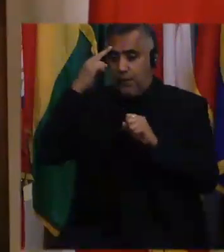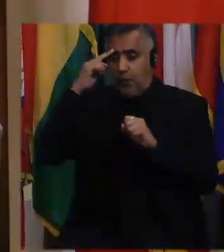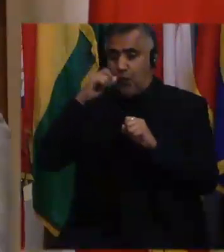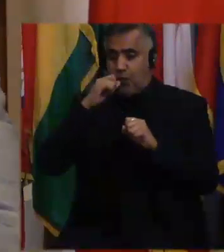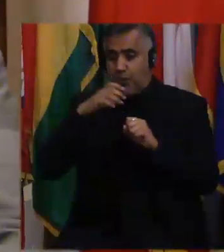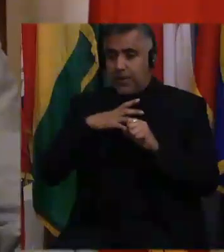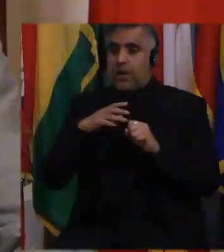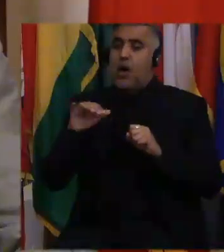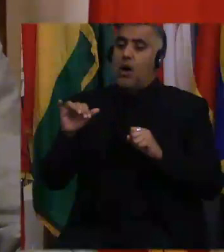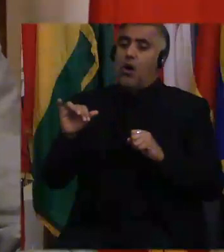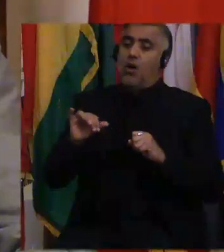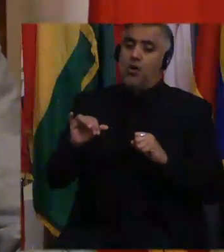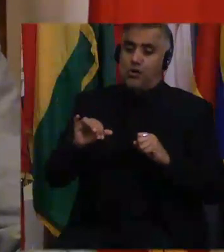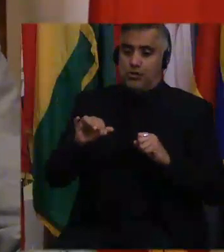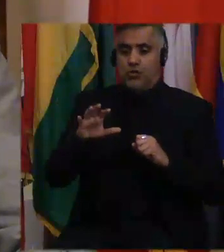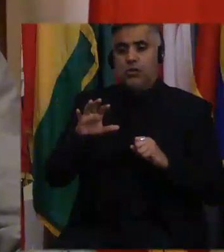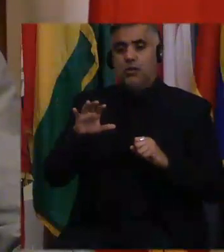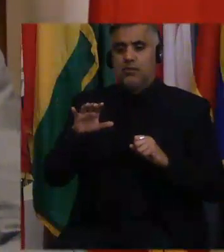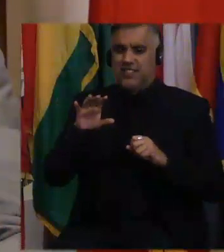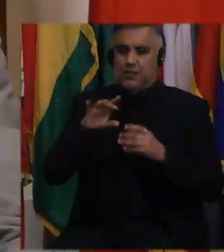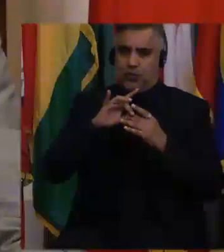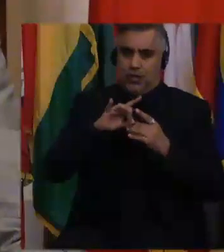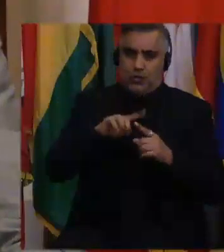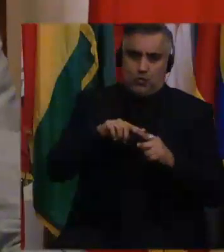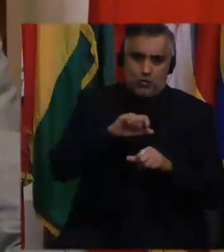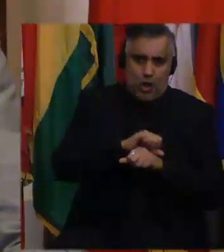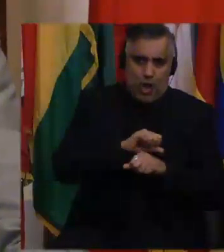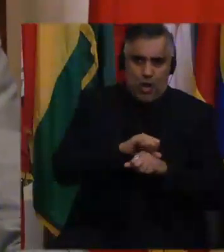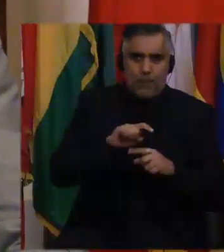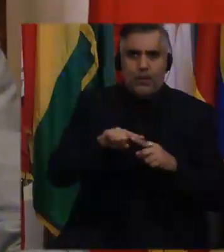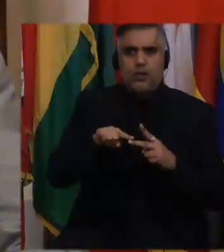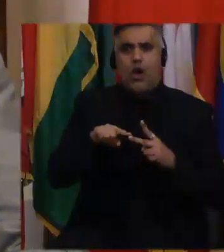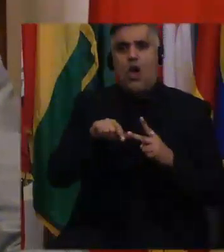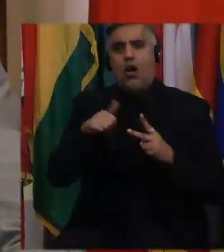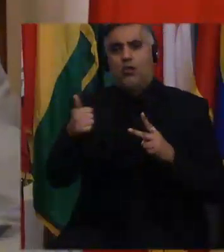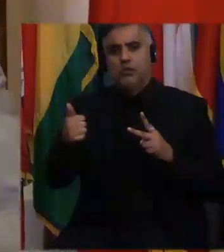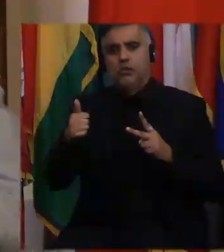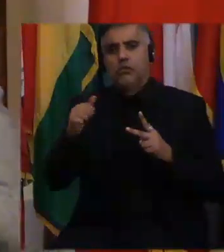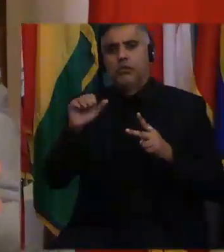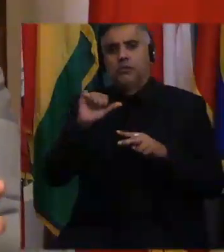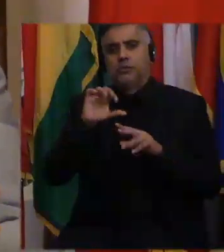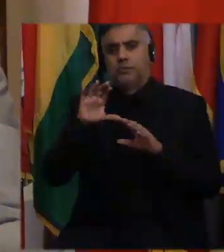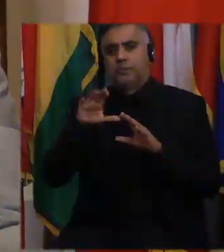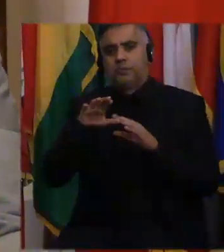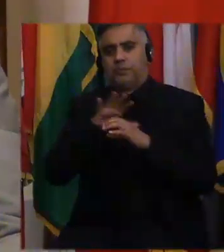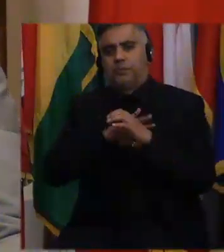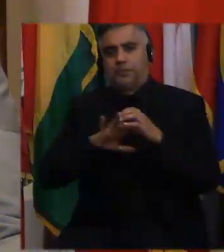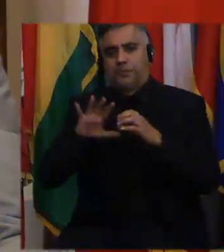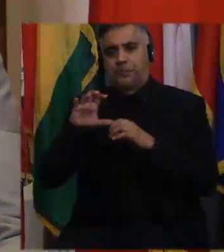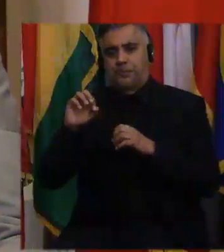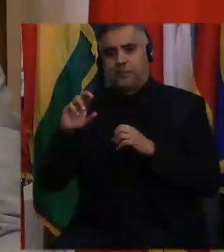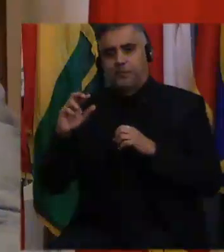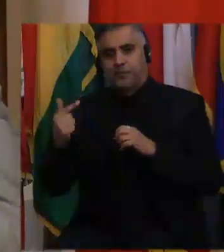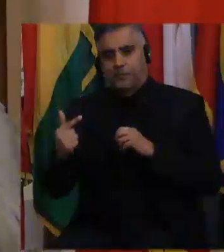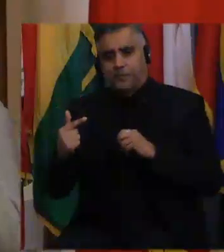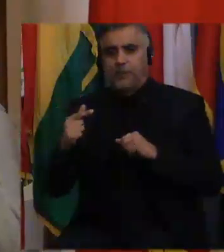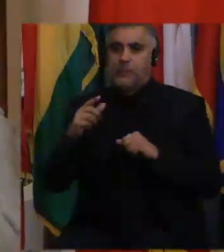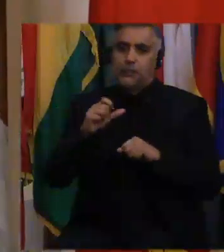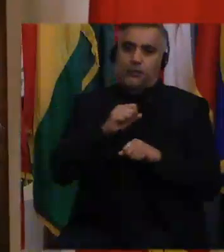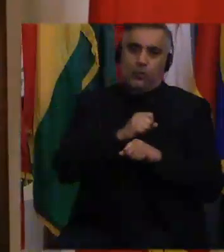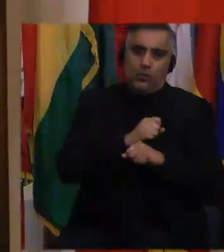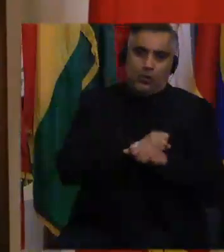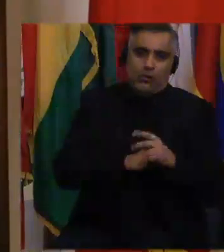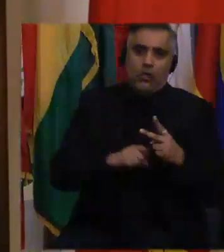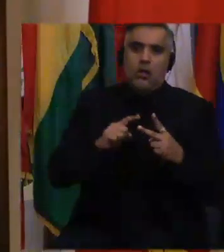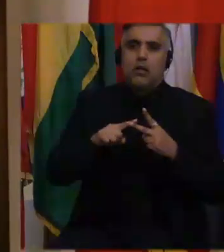de manera similar a otros mecanismos regionales. En las visitas de trabajo pueden ser generales sobre situación de los derechos humanos, pero también